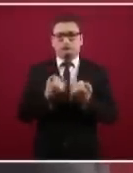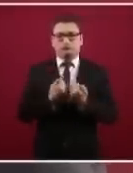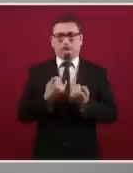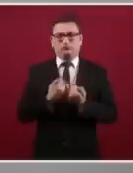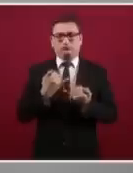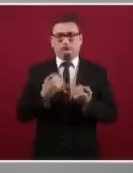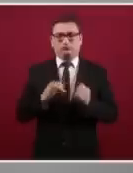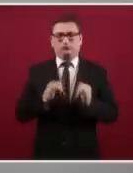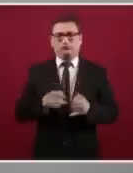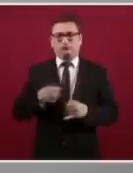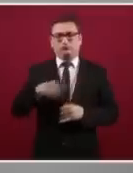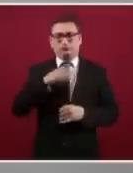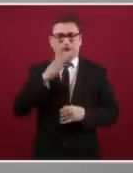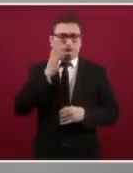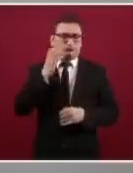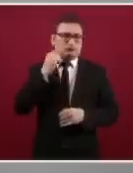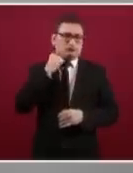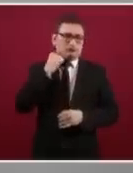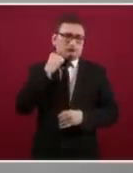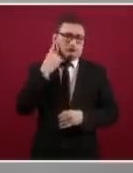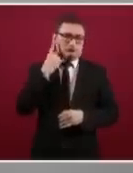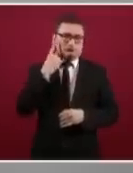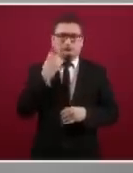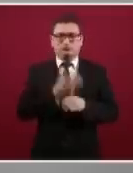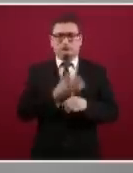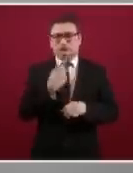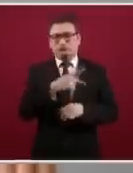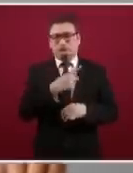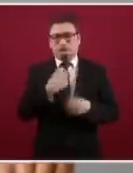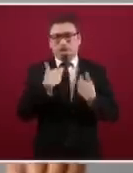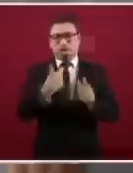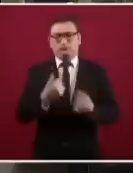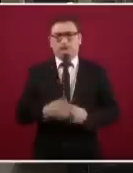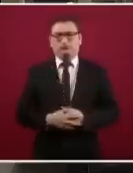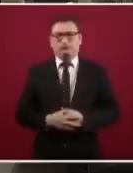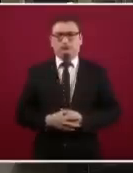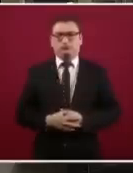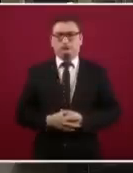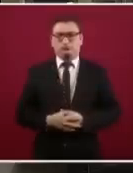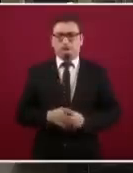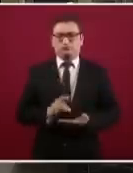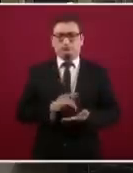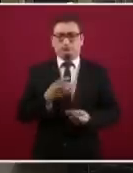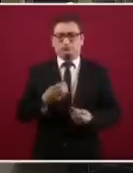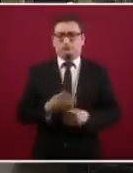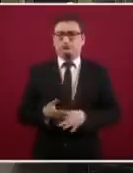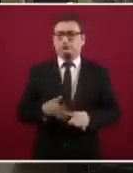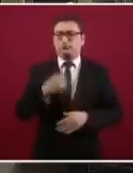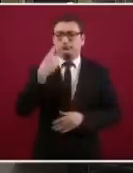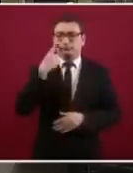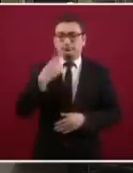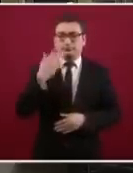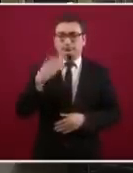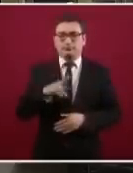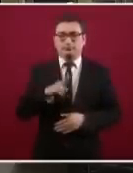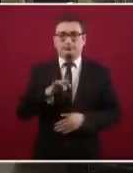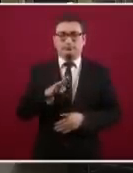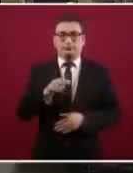del poder legislativo, del Congreso de Estados Unidos. Muchas gracias. Miren, está